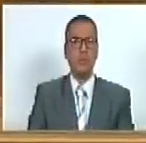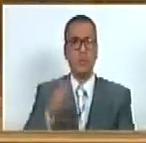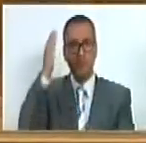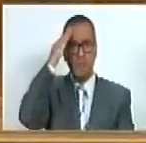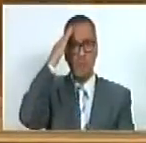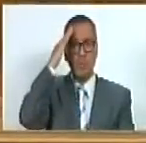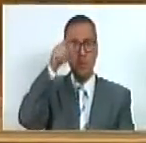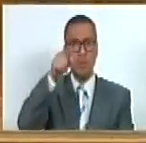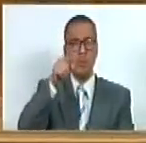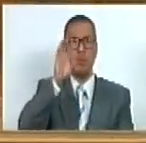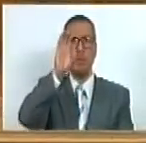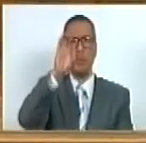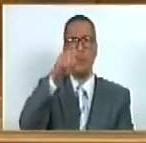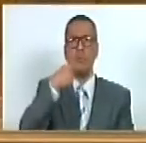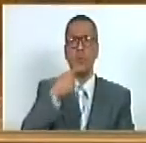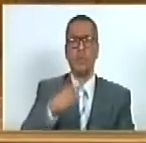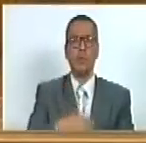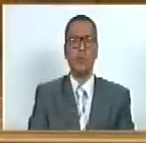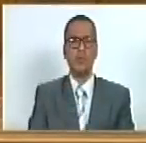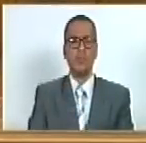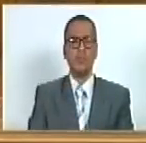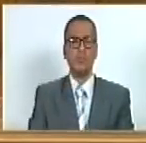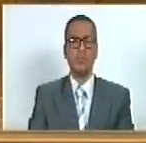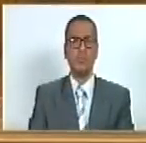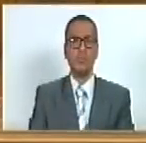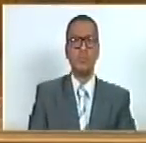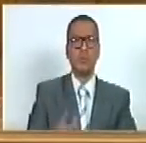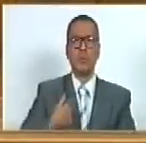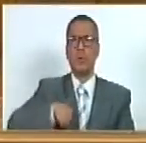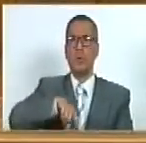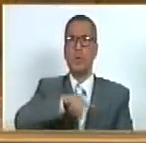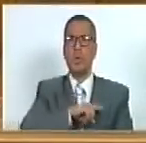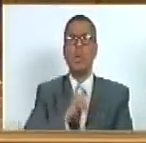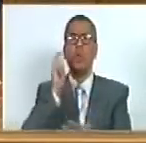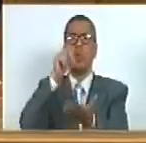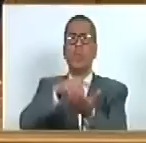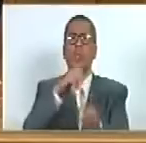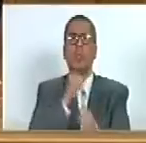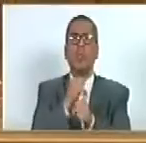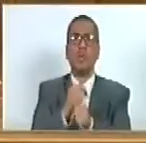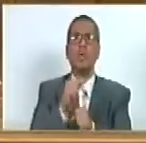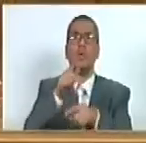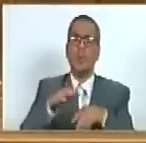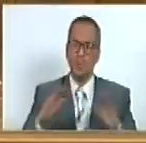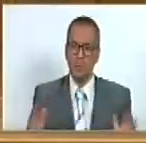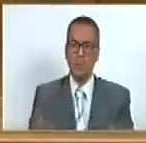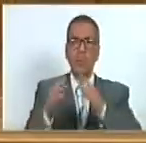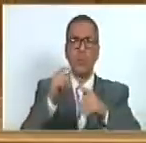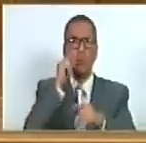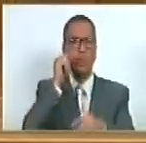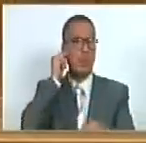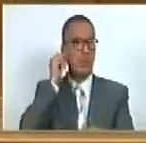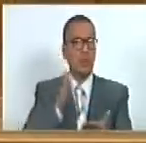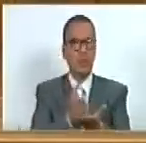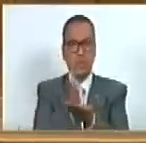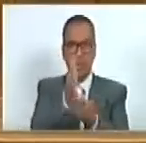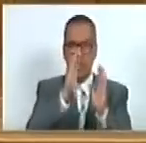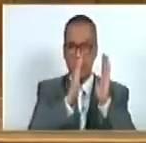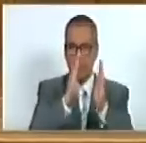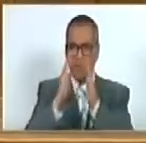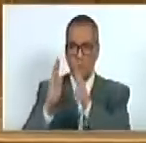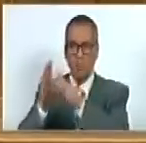sepan, al país le digo, vamos todos los trabajadores y vamos todas las trabajadoras a seguir